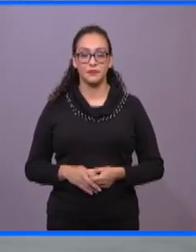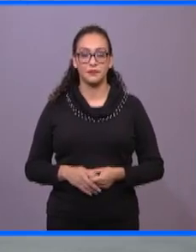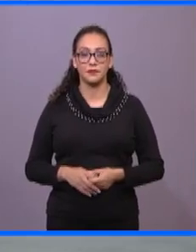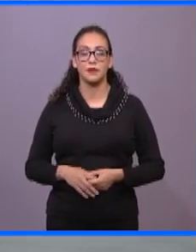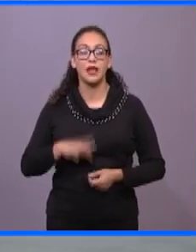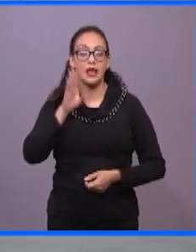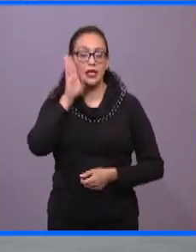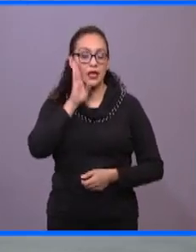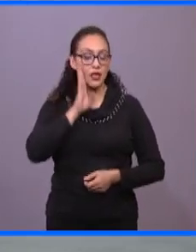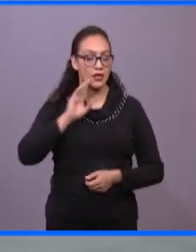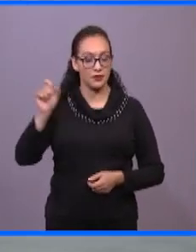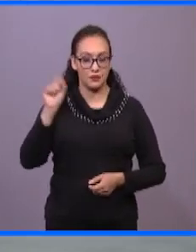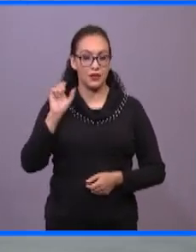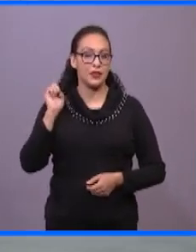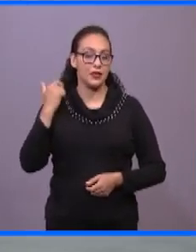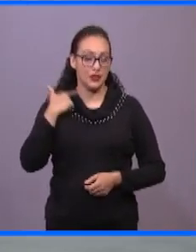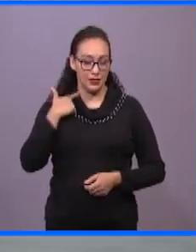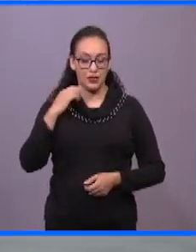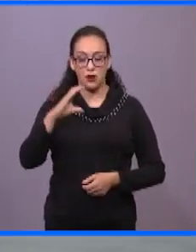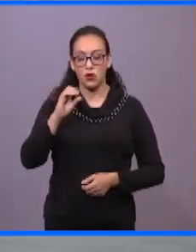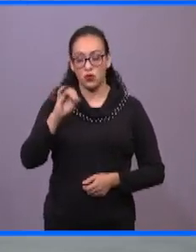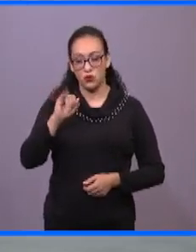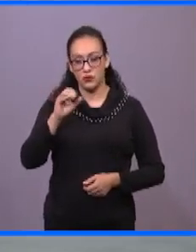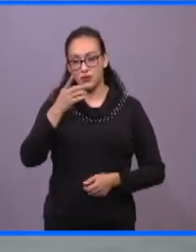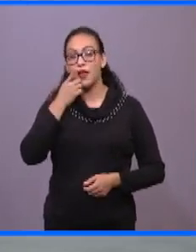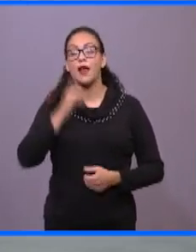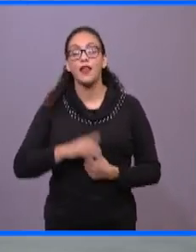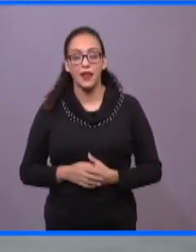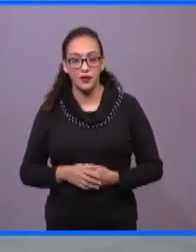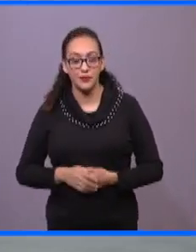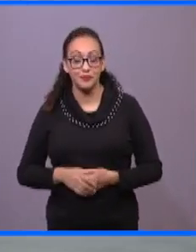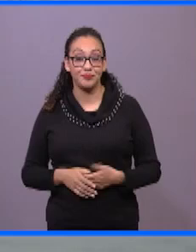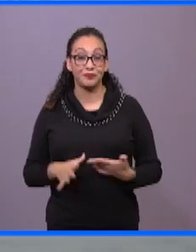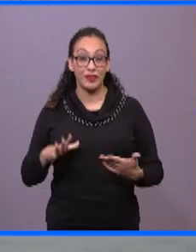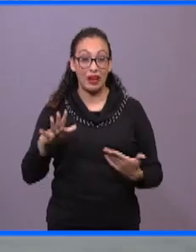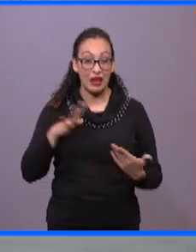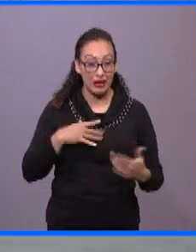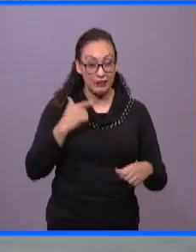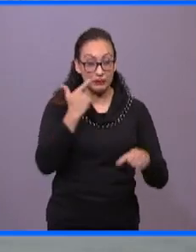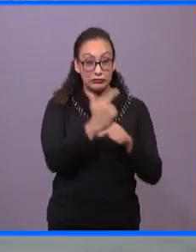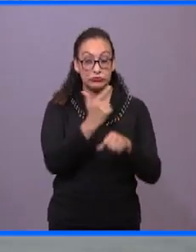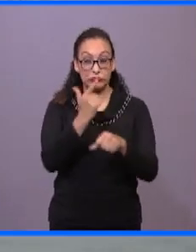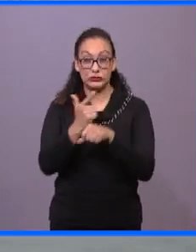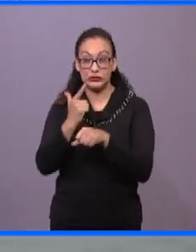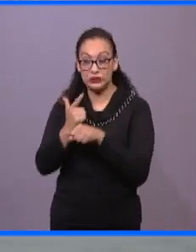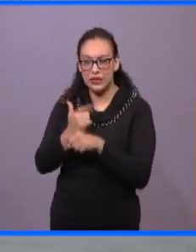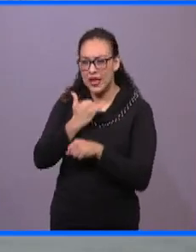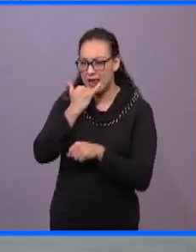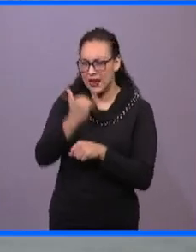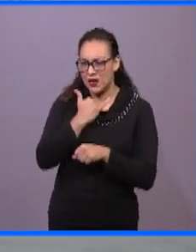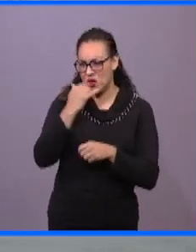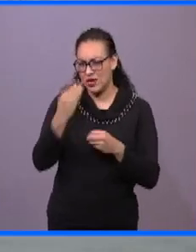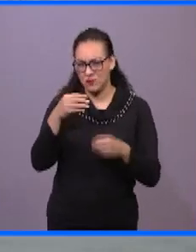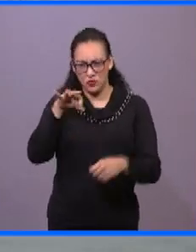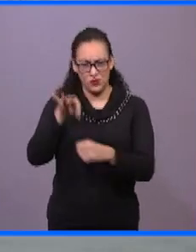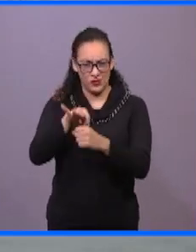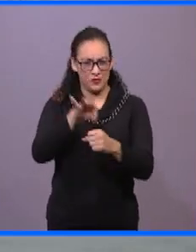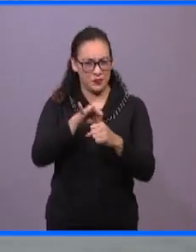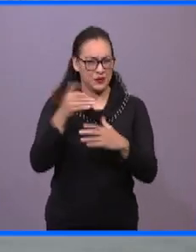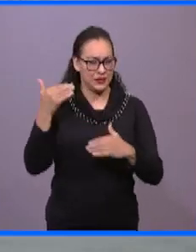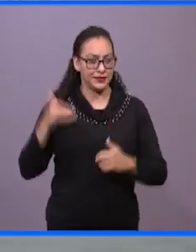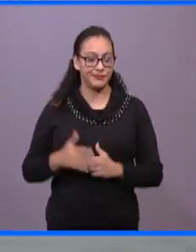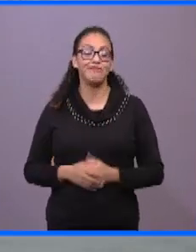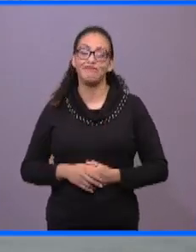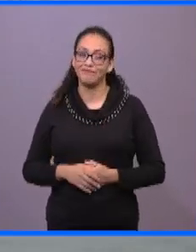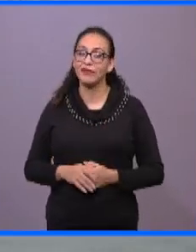El ministro en retiro, José Ramón Cosío Díaz, aseguró que ante el cúmulo de irregularidades detectadas en los pasados comicios judiciales, es natural